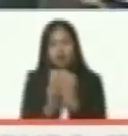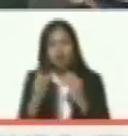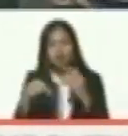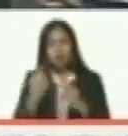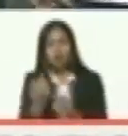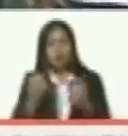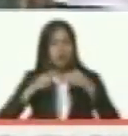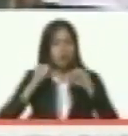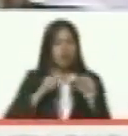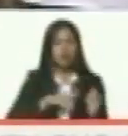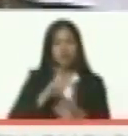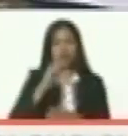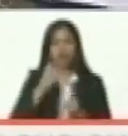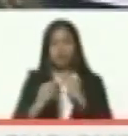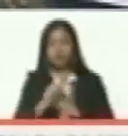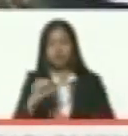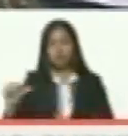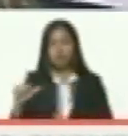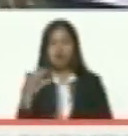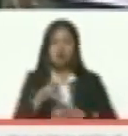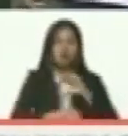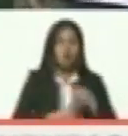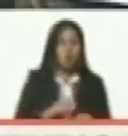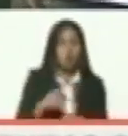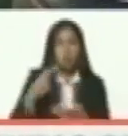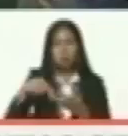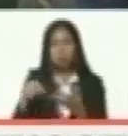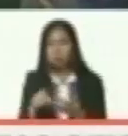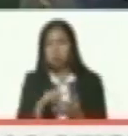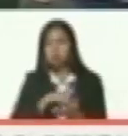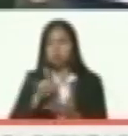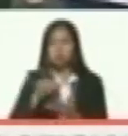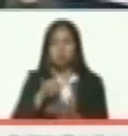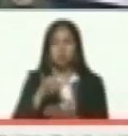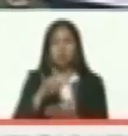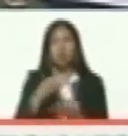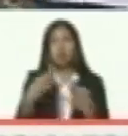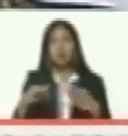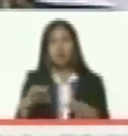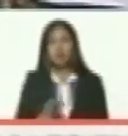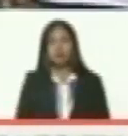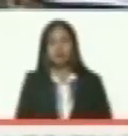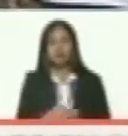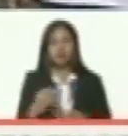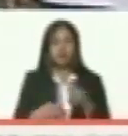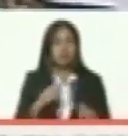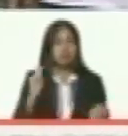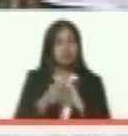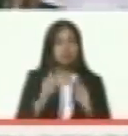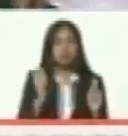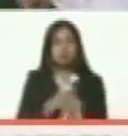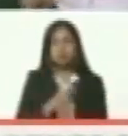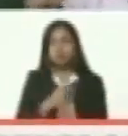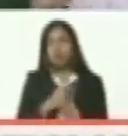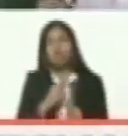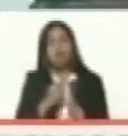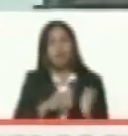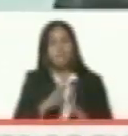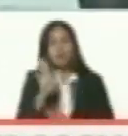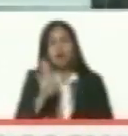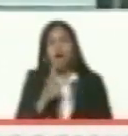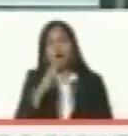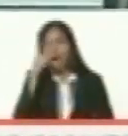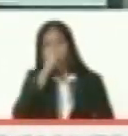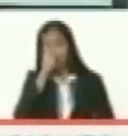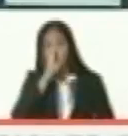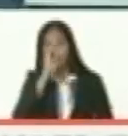luego prepara un viaje el fin de semana, compra sus pasajes en la agencia de viajes de turismo, hace sus transacciones bancarias y continúa